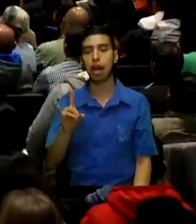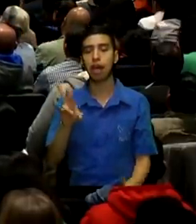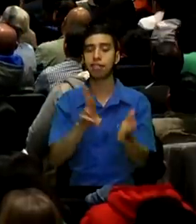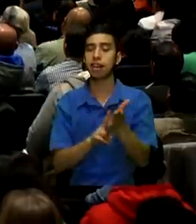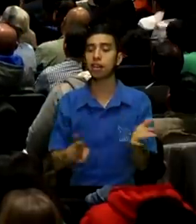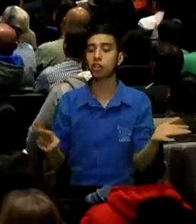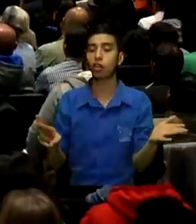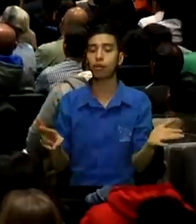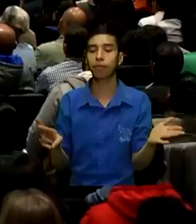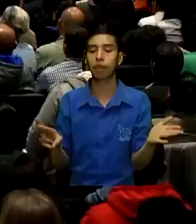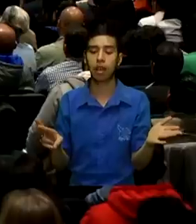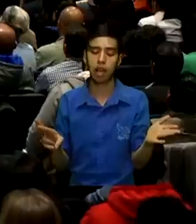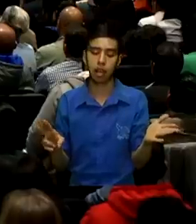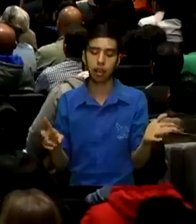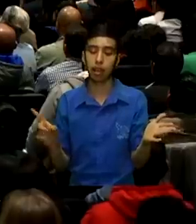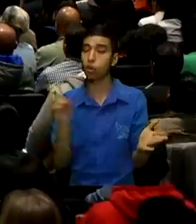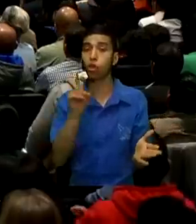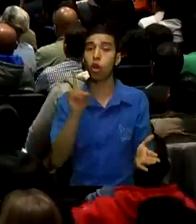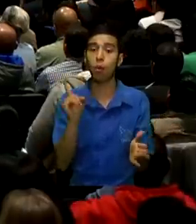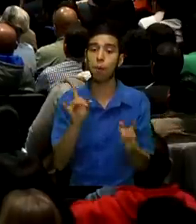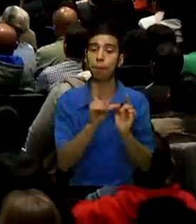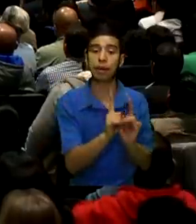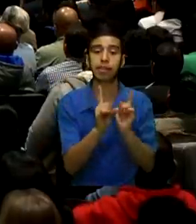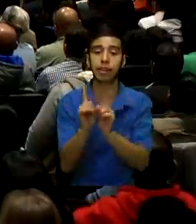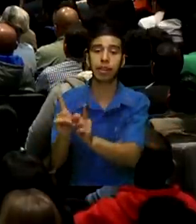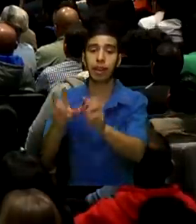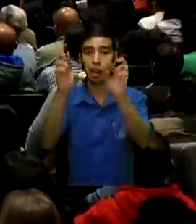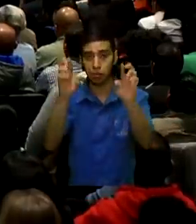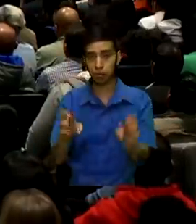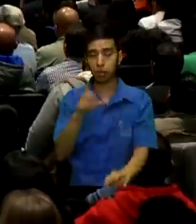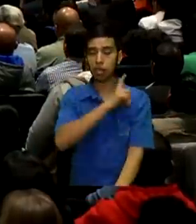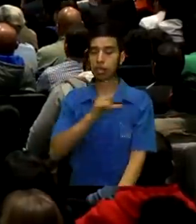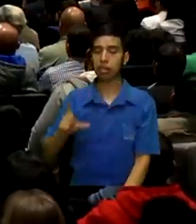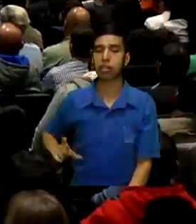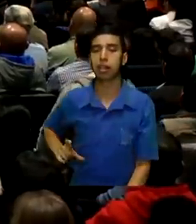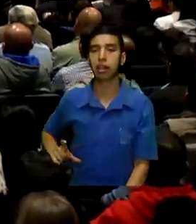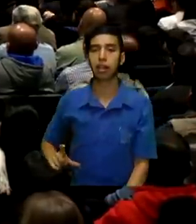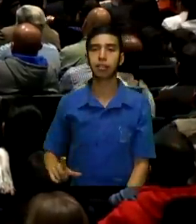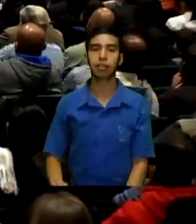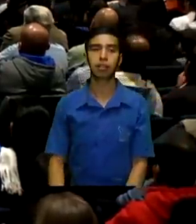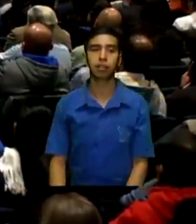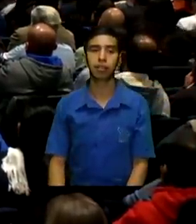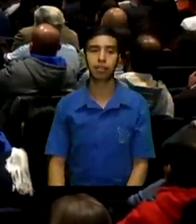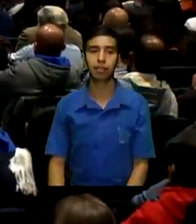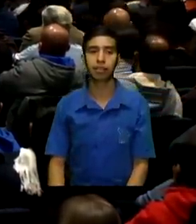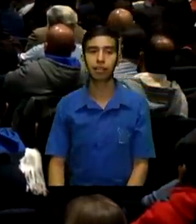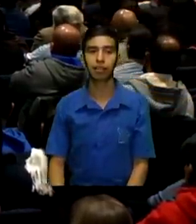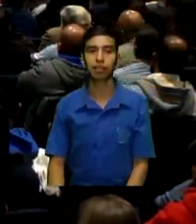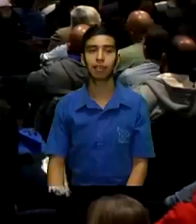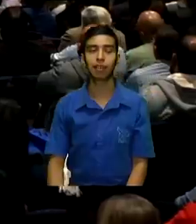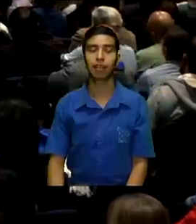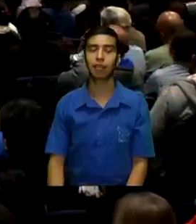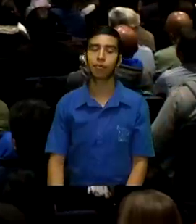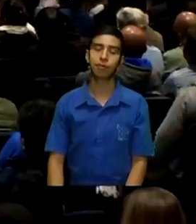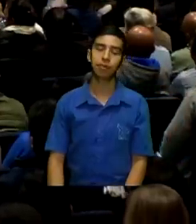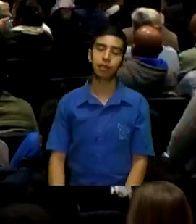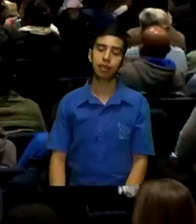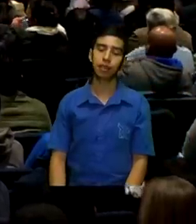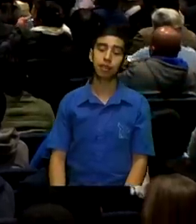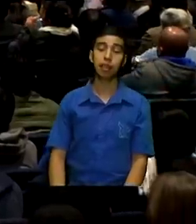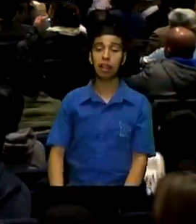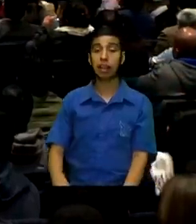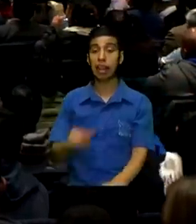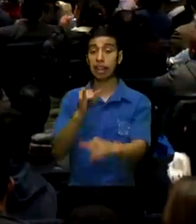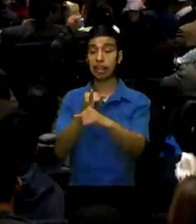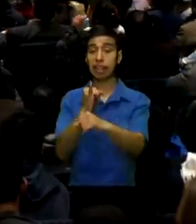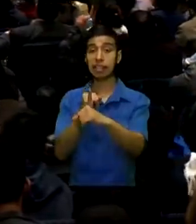cristianos. Ahí se acabó todo. Ahí se volvió la iglesia católica, imperial.